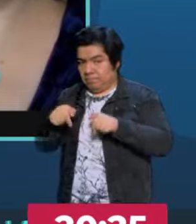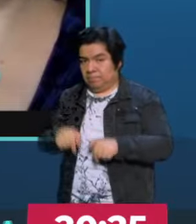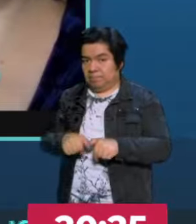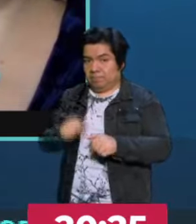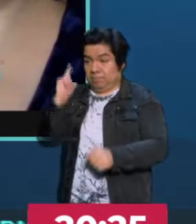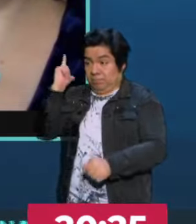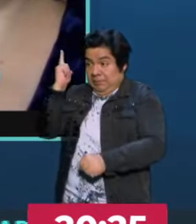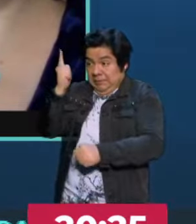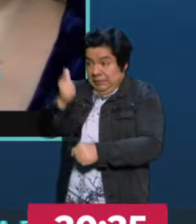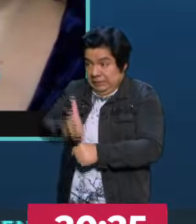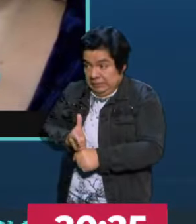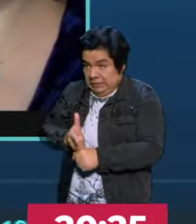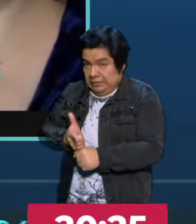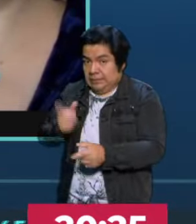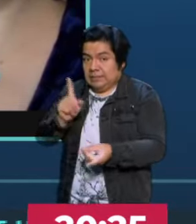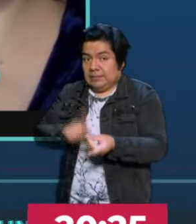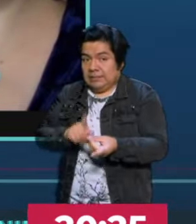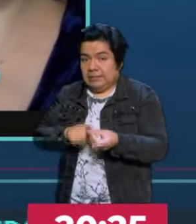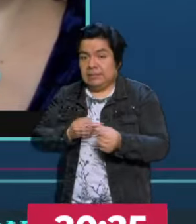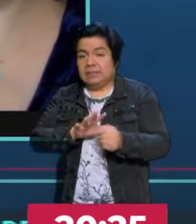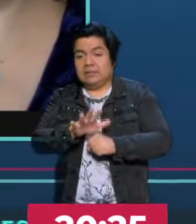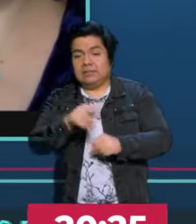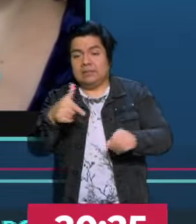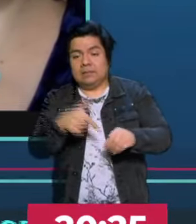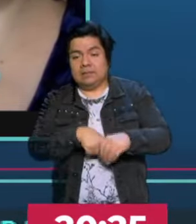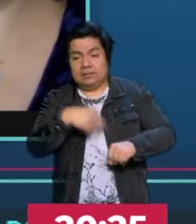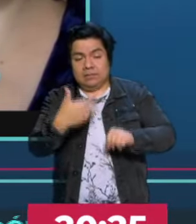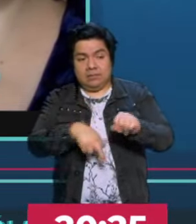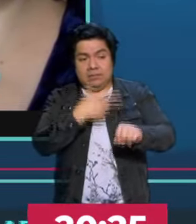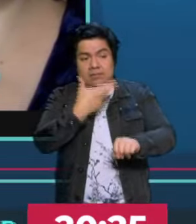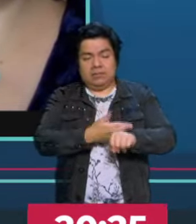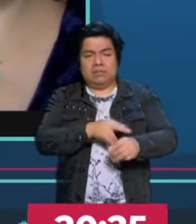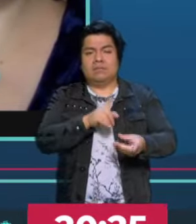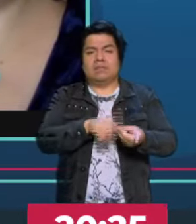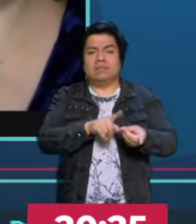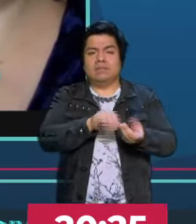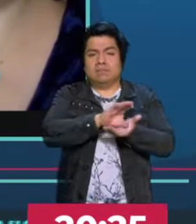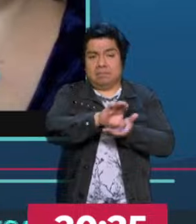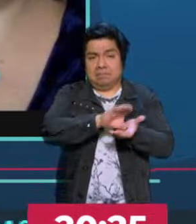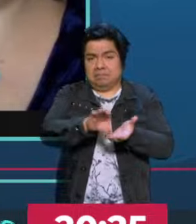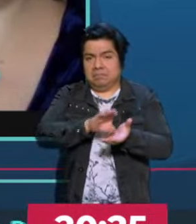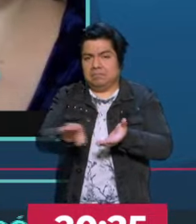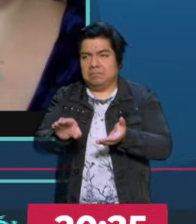difícil rastrear en qué gasolineras termina o en qué circuito se distribuye? Y también, ¿qué